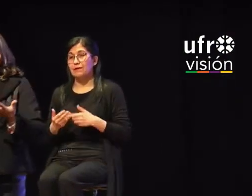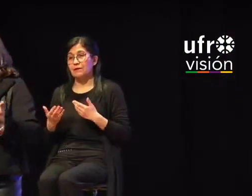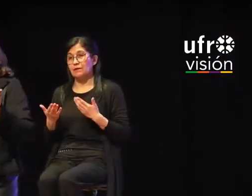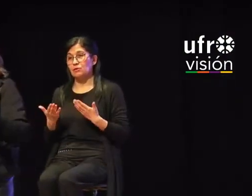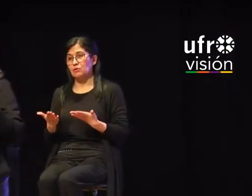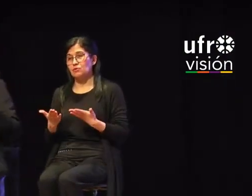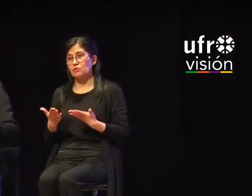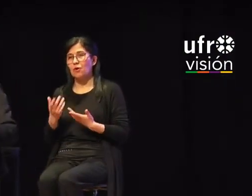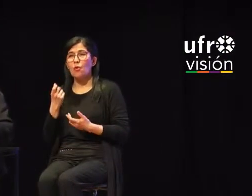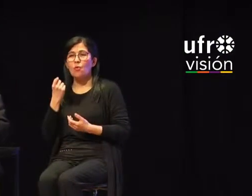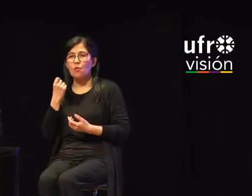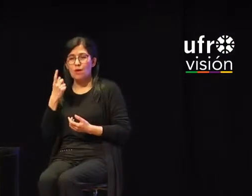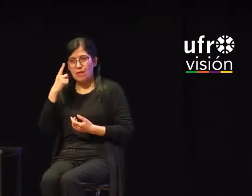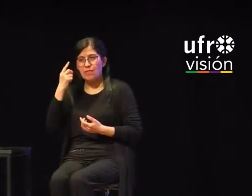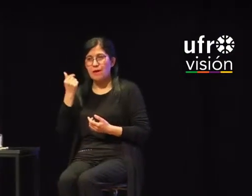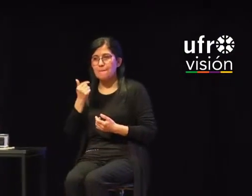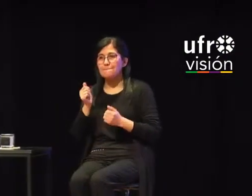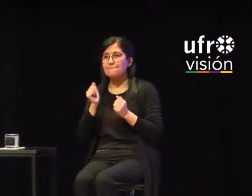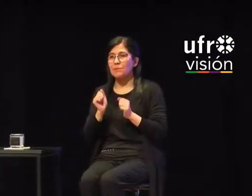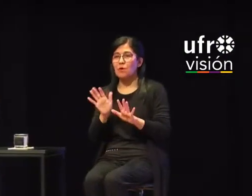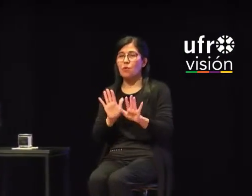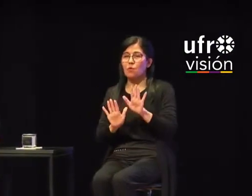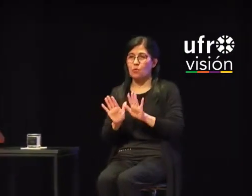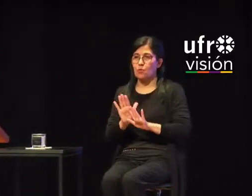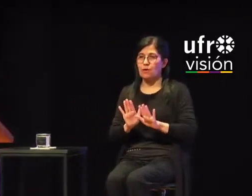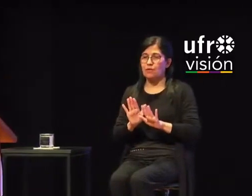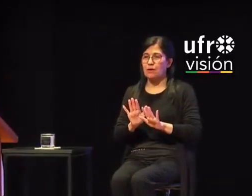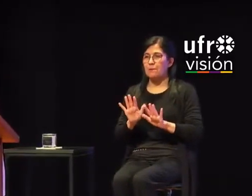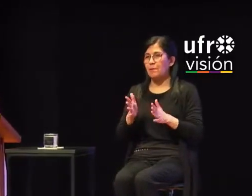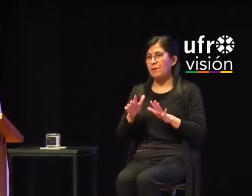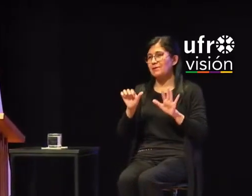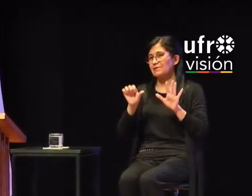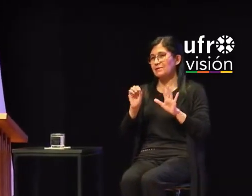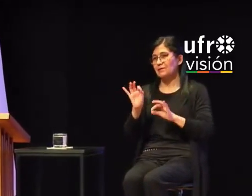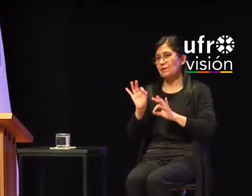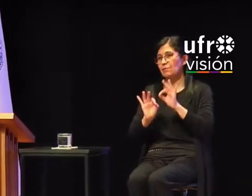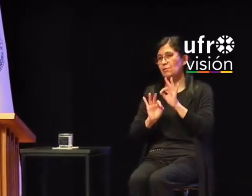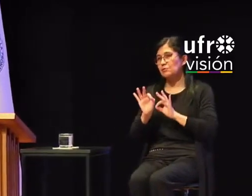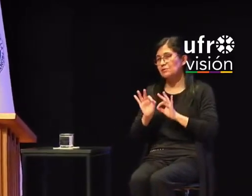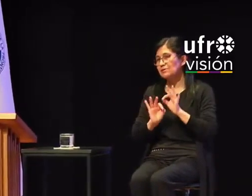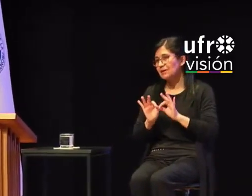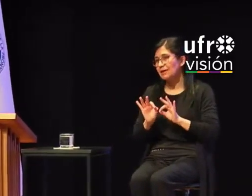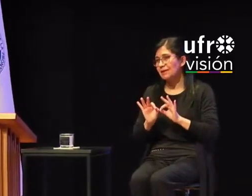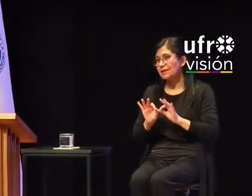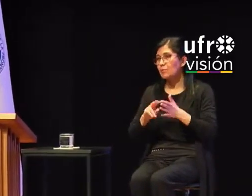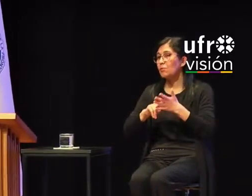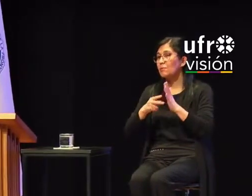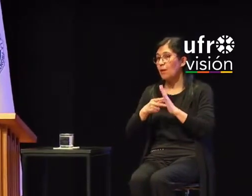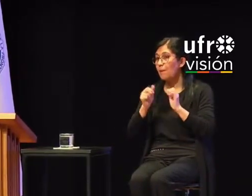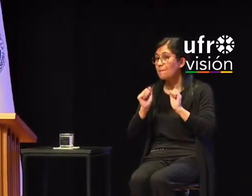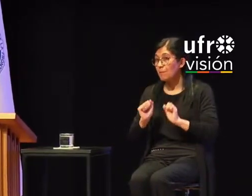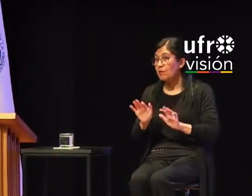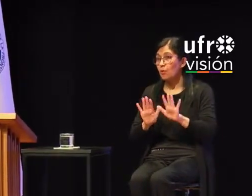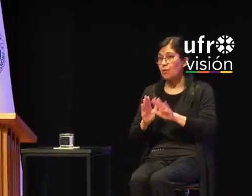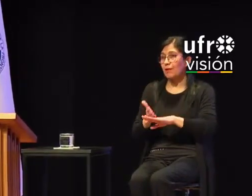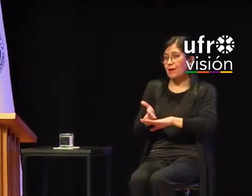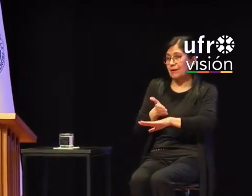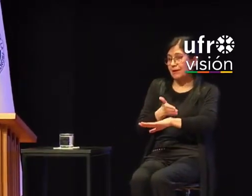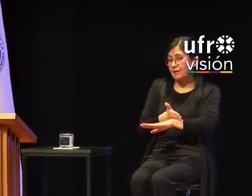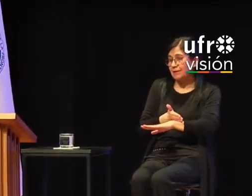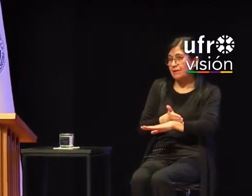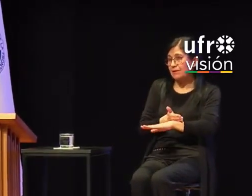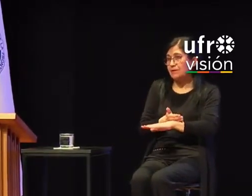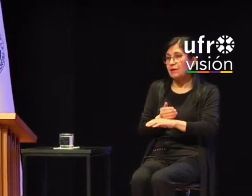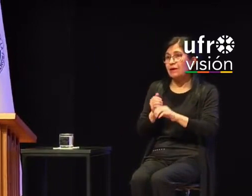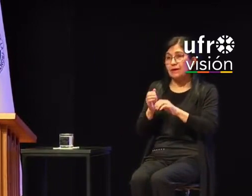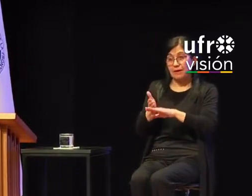Entonces, la idea es prevenirlos. Recuerden que al menos el 60% de los eventos adversos se puede prevenir. Las lesiones por presión